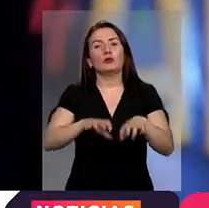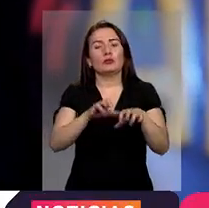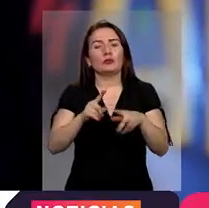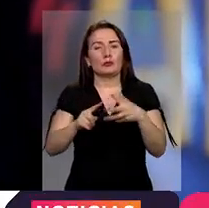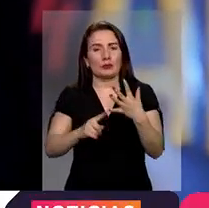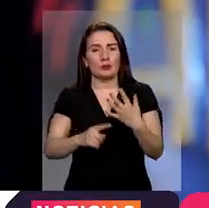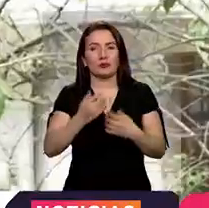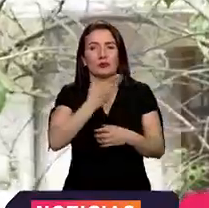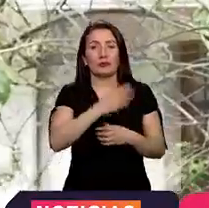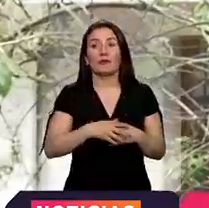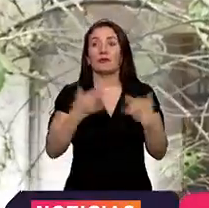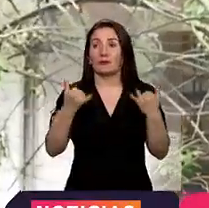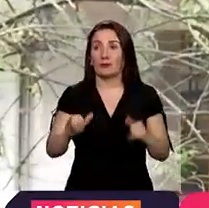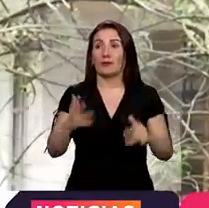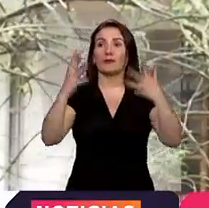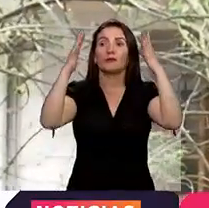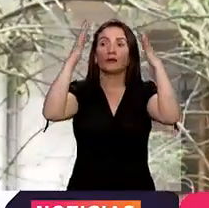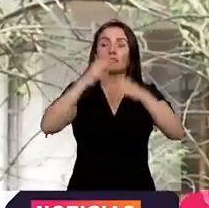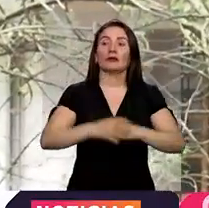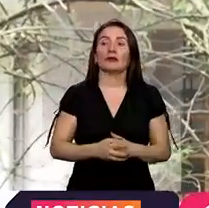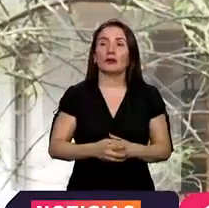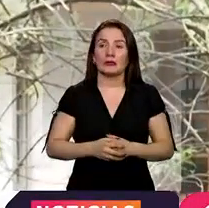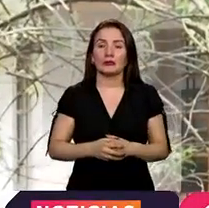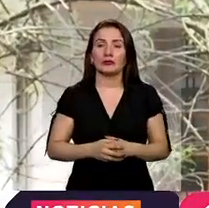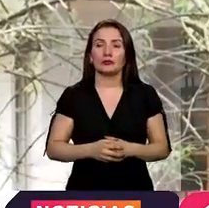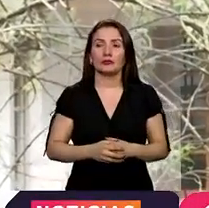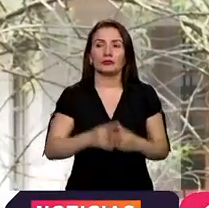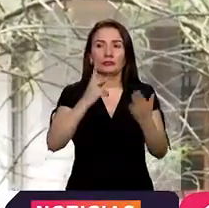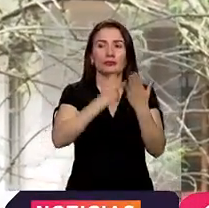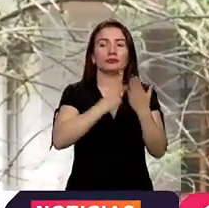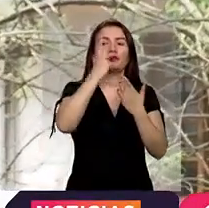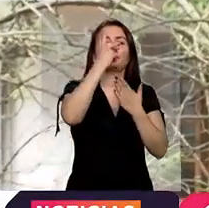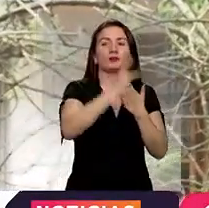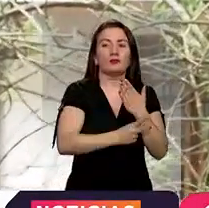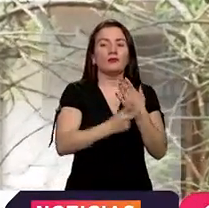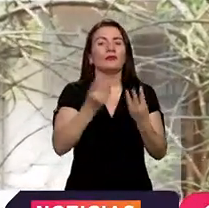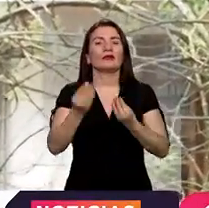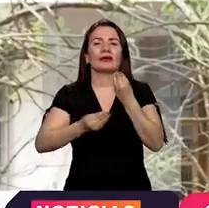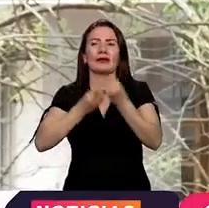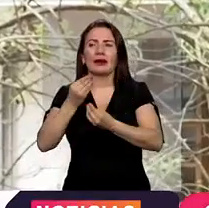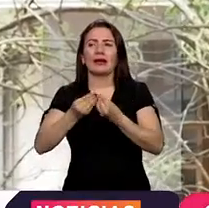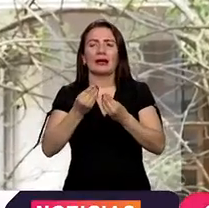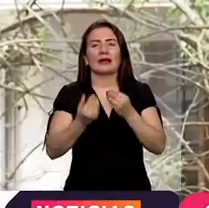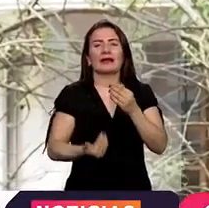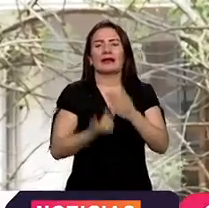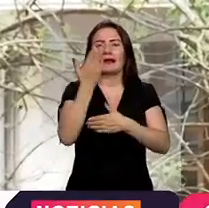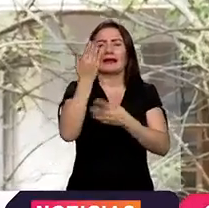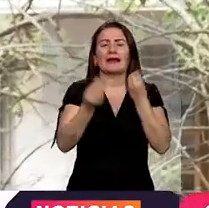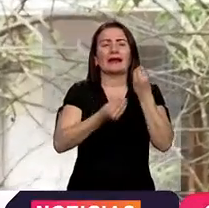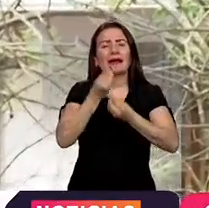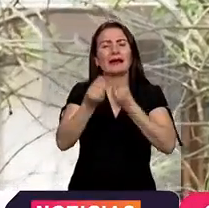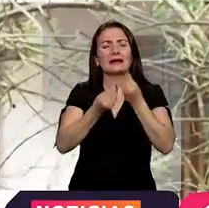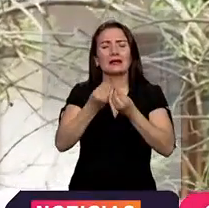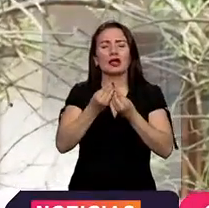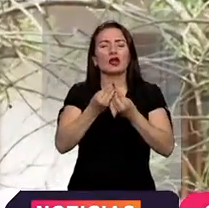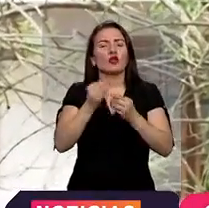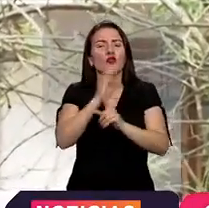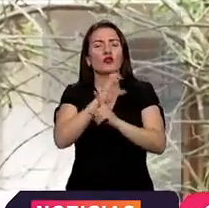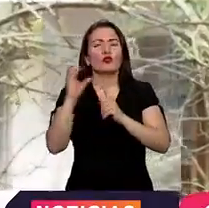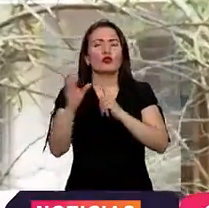y mapping. Hoy celebramos que este proyecto es un proyecto de innovación social y cultural y que